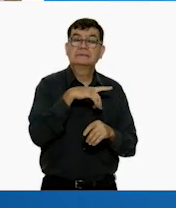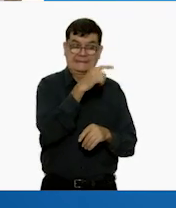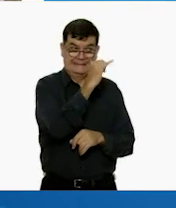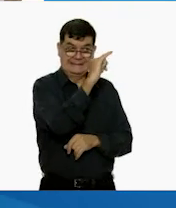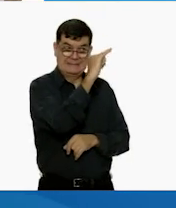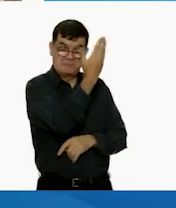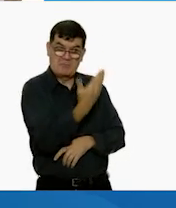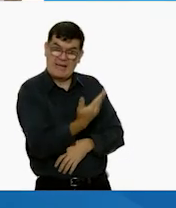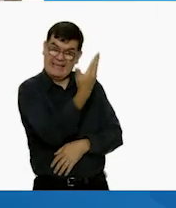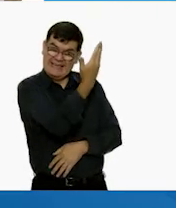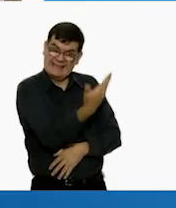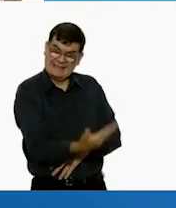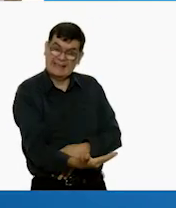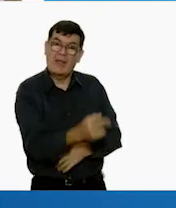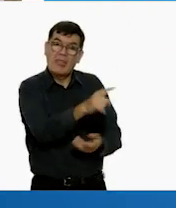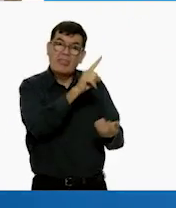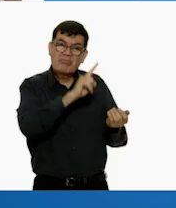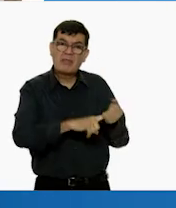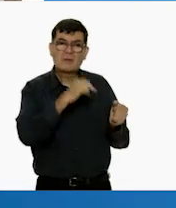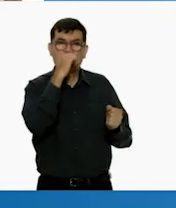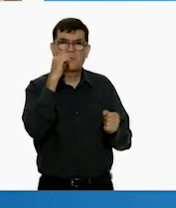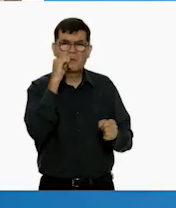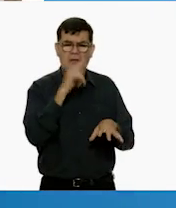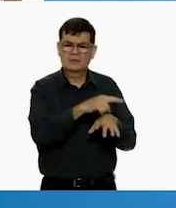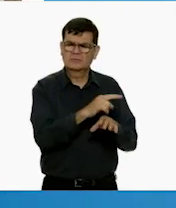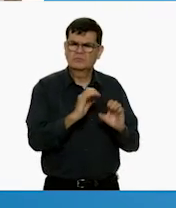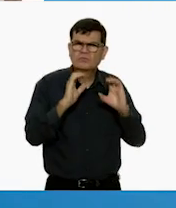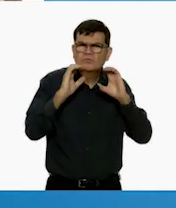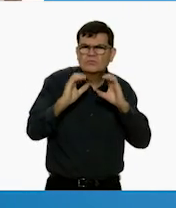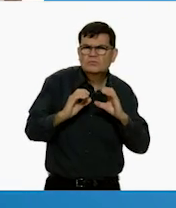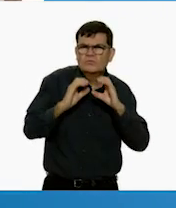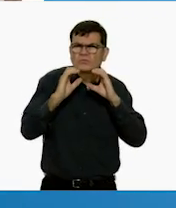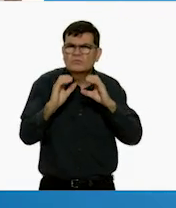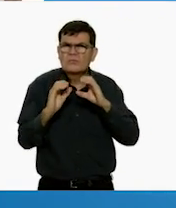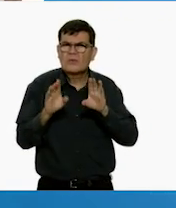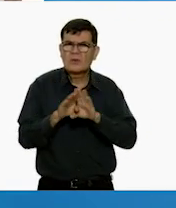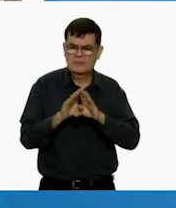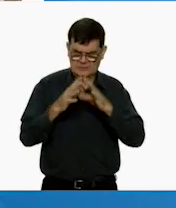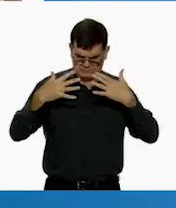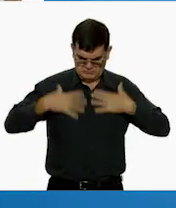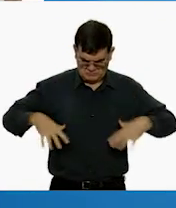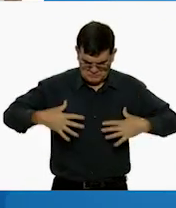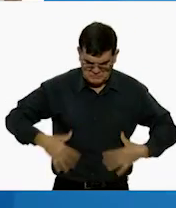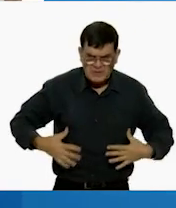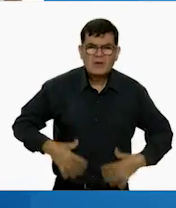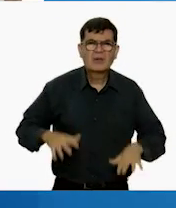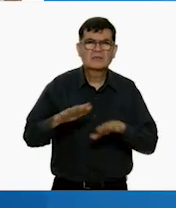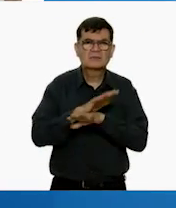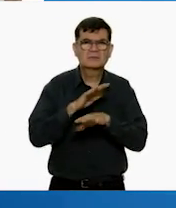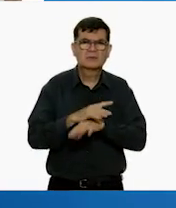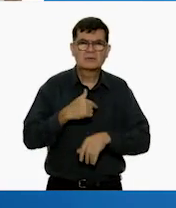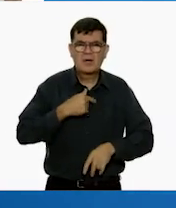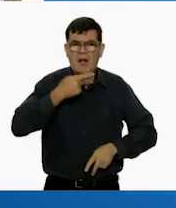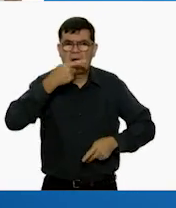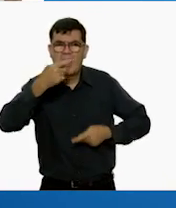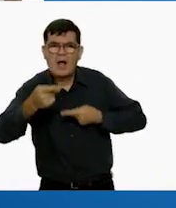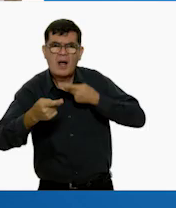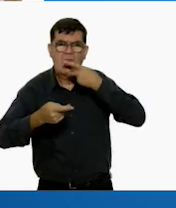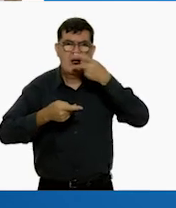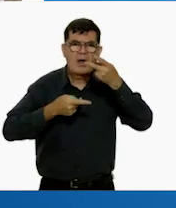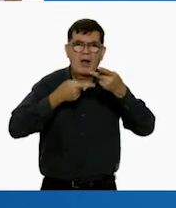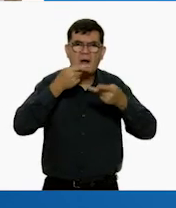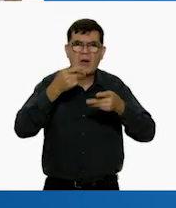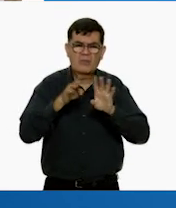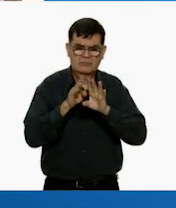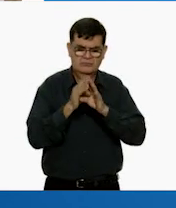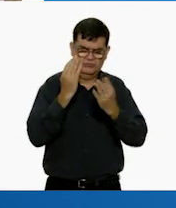que cultivó el mismo Juárez, ¿no? Juárez era muy cuidadoso de cómo se vestía, de cómo decía las cosas, incluso de cómo se vestía y